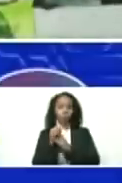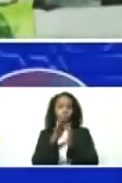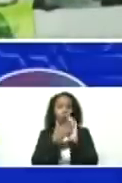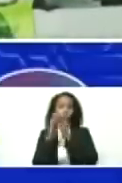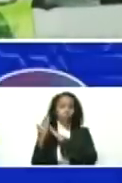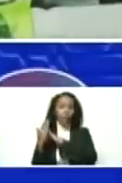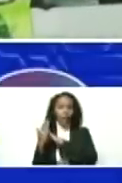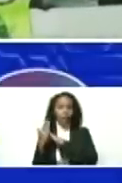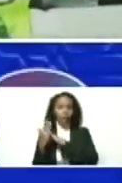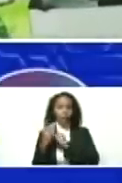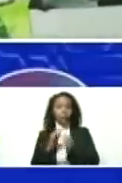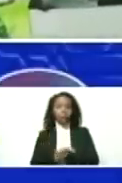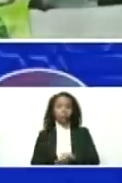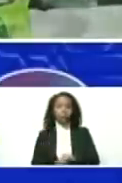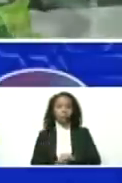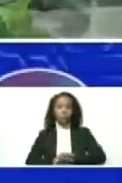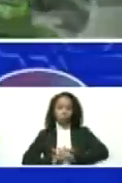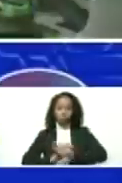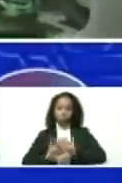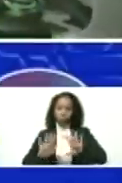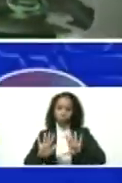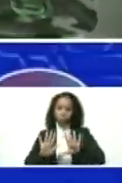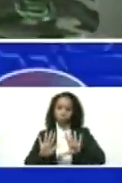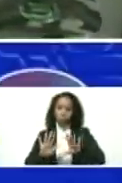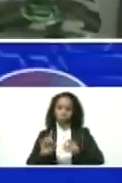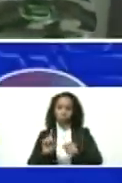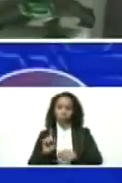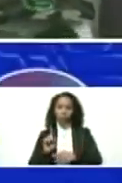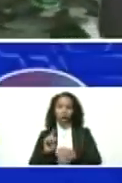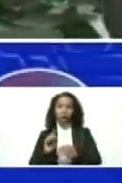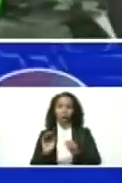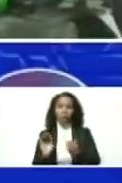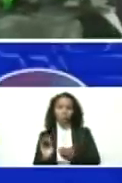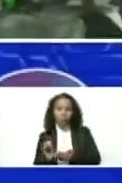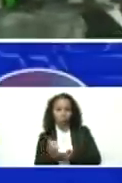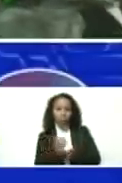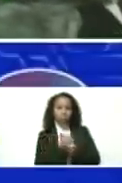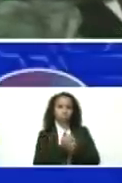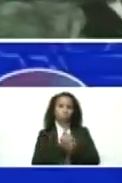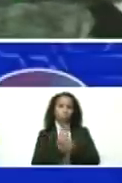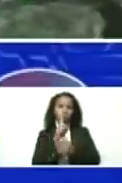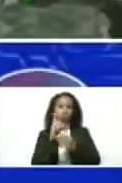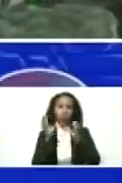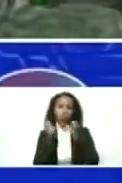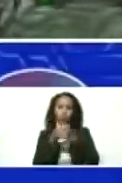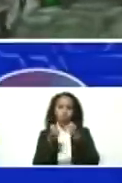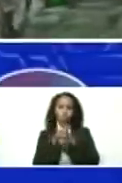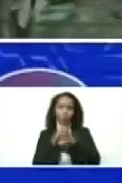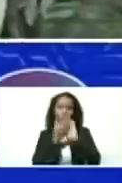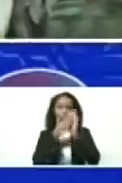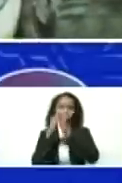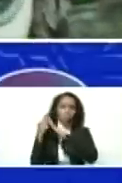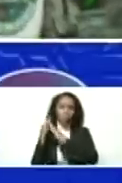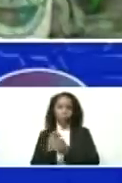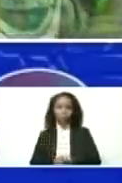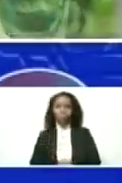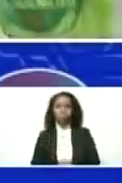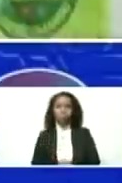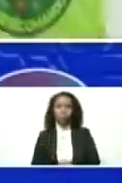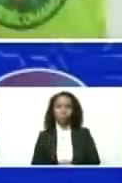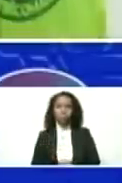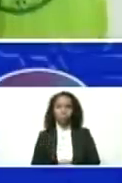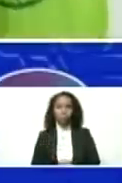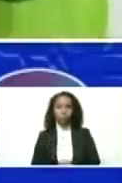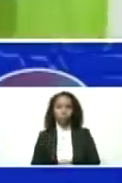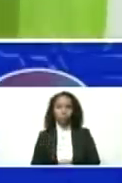comunitarios, comunales, ya engloba a un grupo de una comunidad.